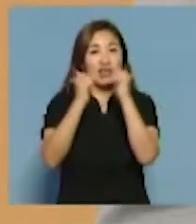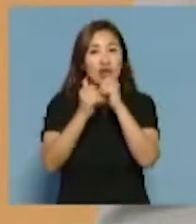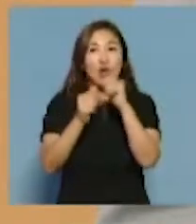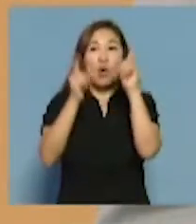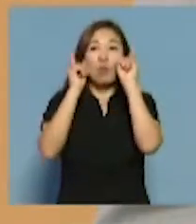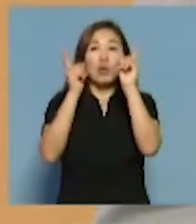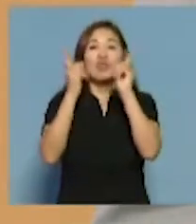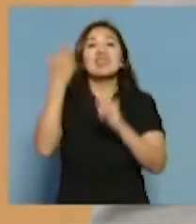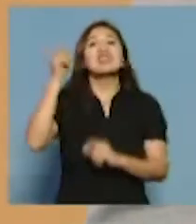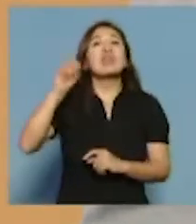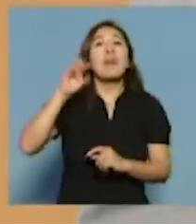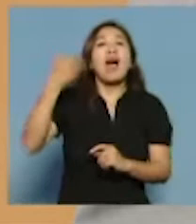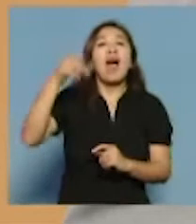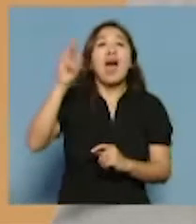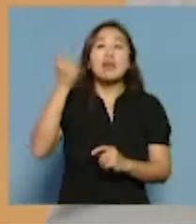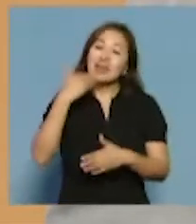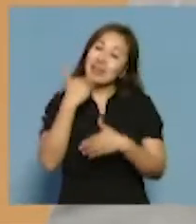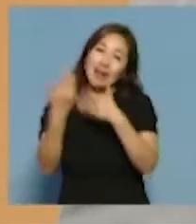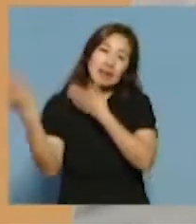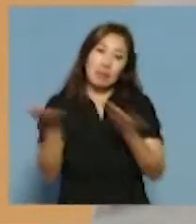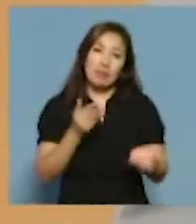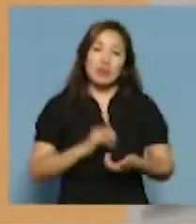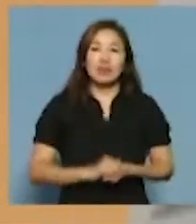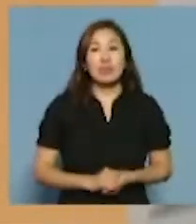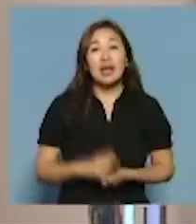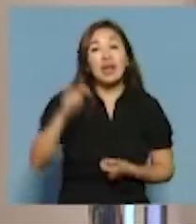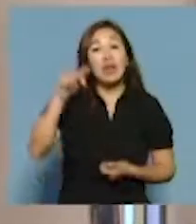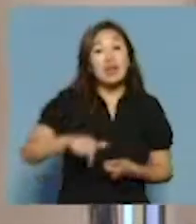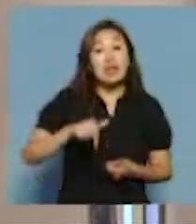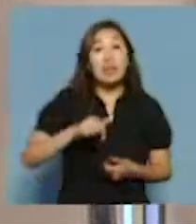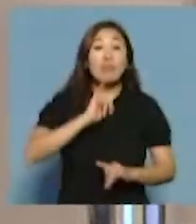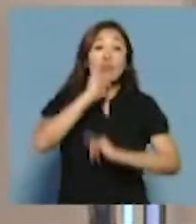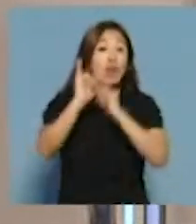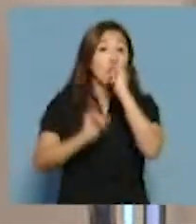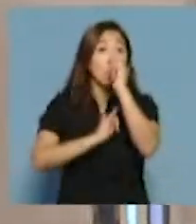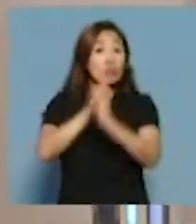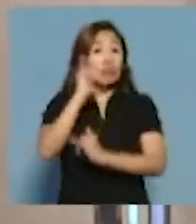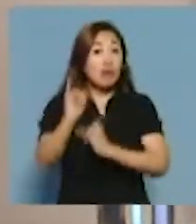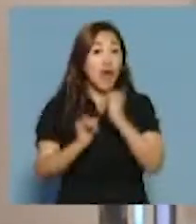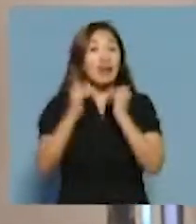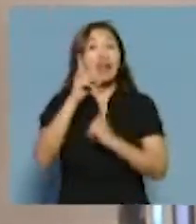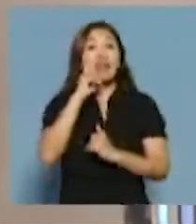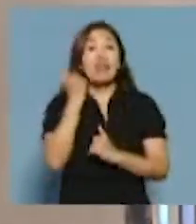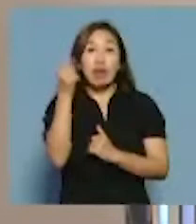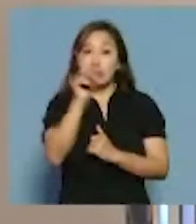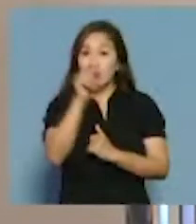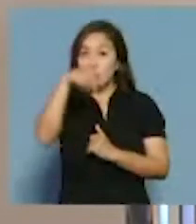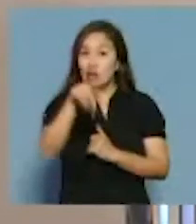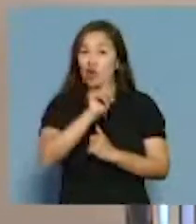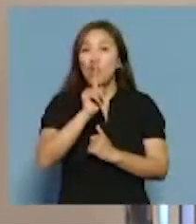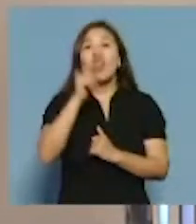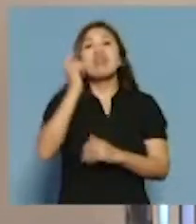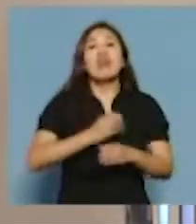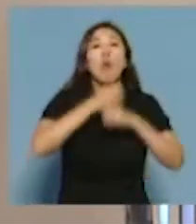manuel armas cómo le va profesor gracias por venir en este caso no vamos a hablar de este día pero sí de los